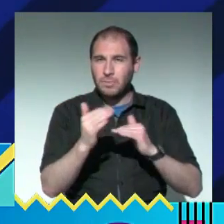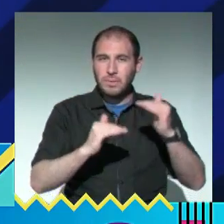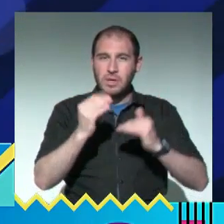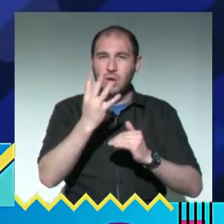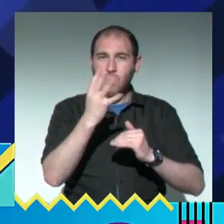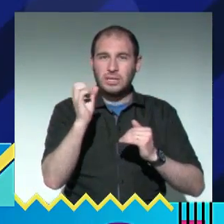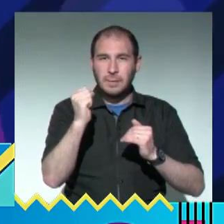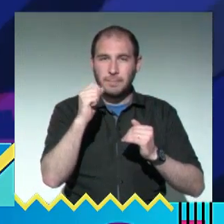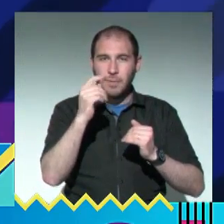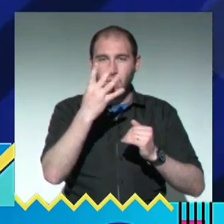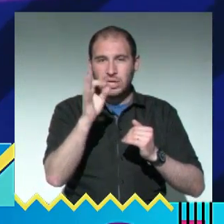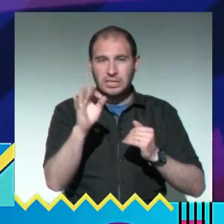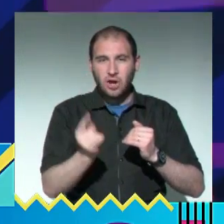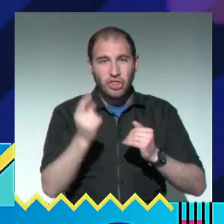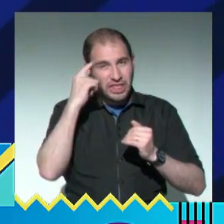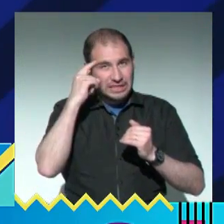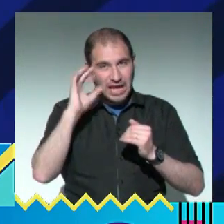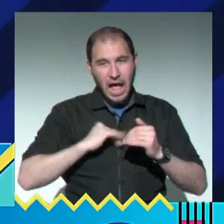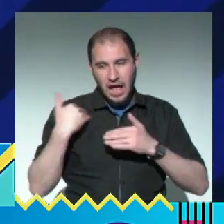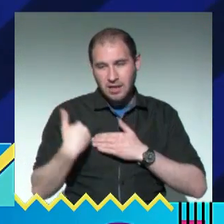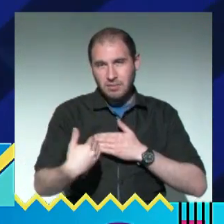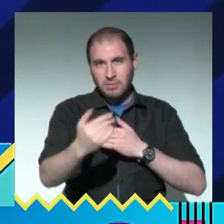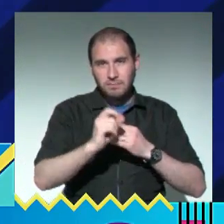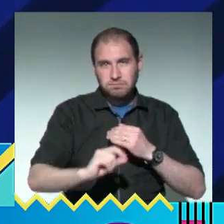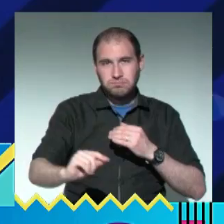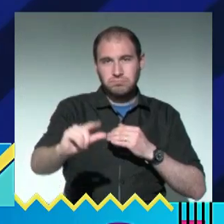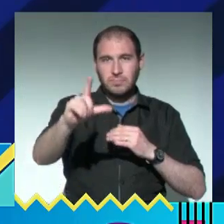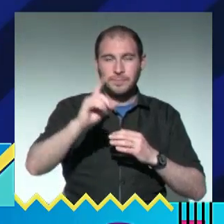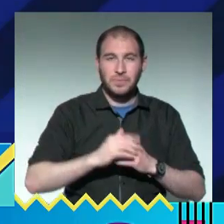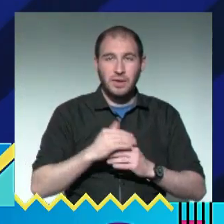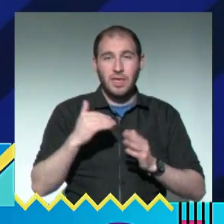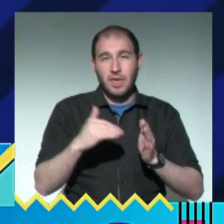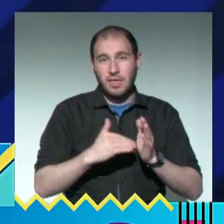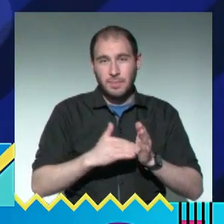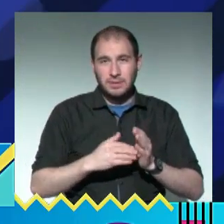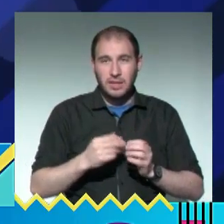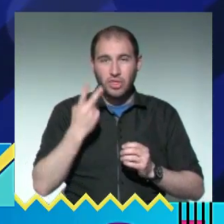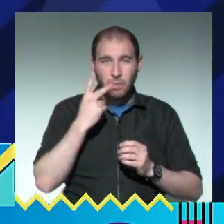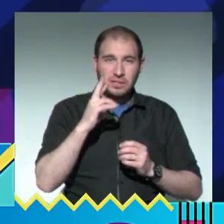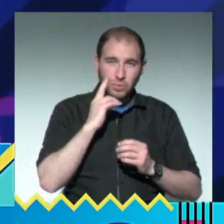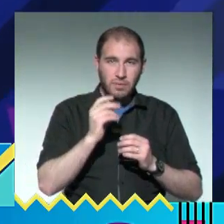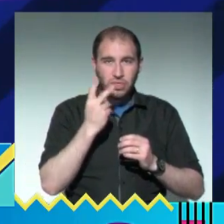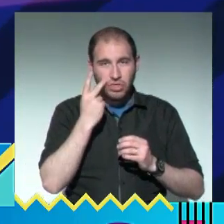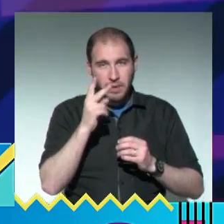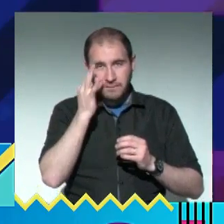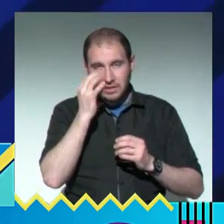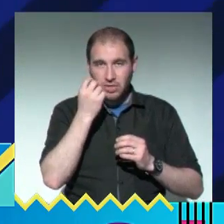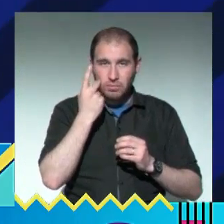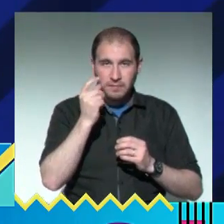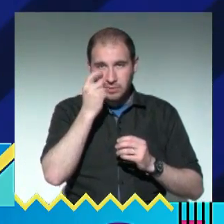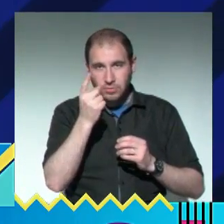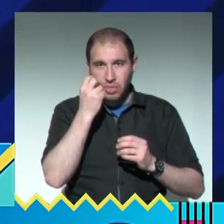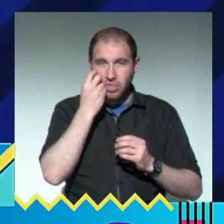de 40 pesos con 10 centavos a lo largo del año, y que se va a ir incrementando a medida de 2019, 2020, 2021